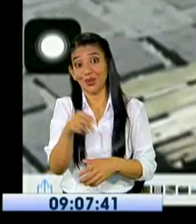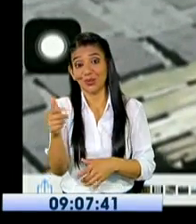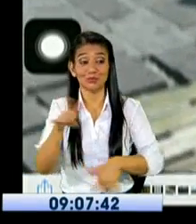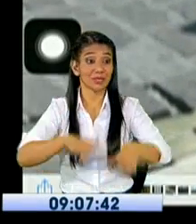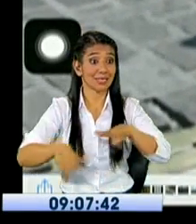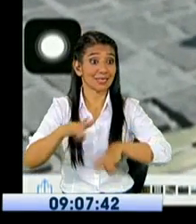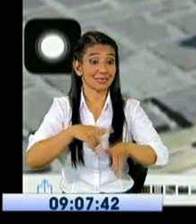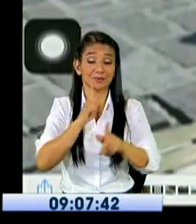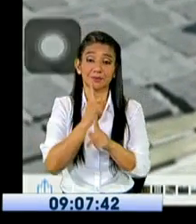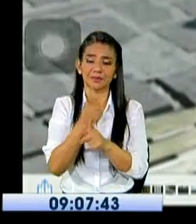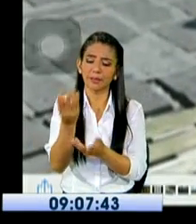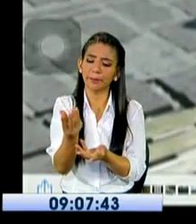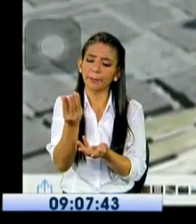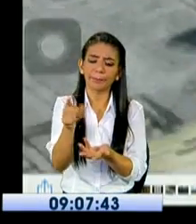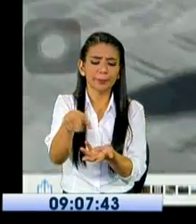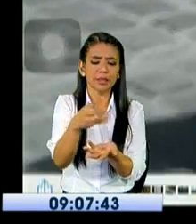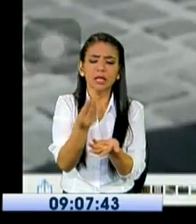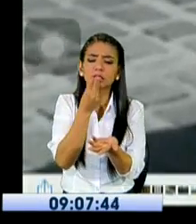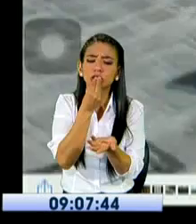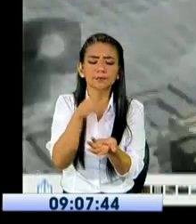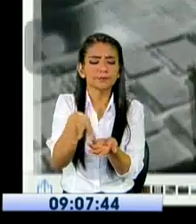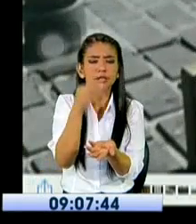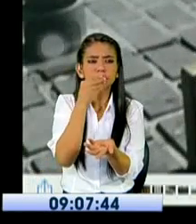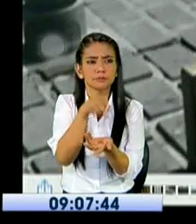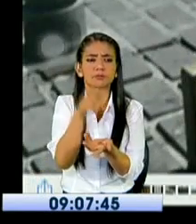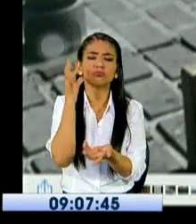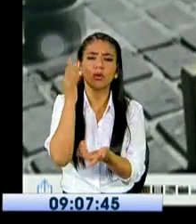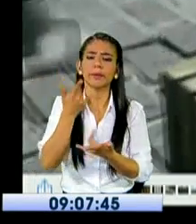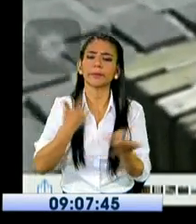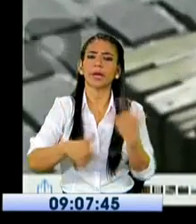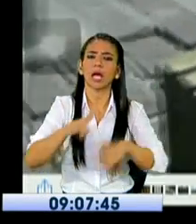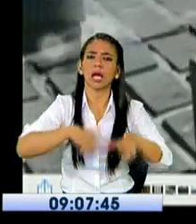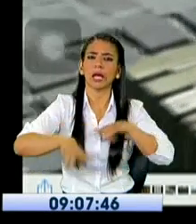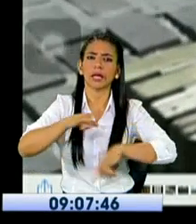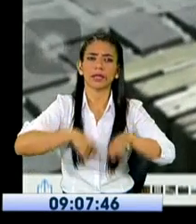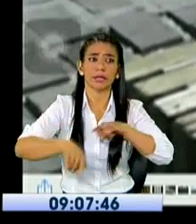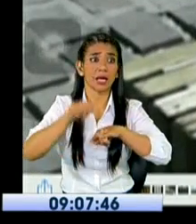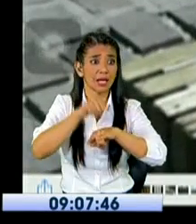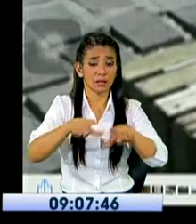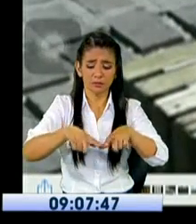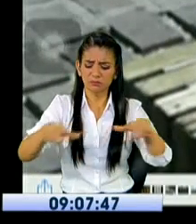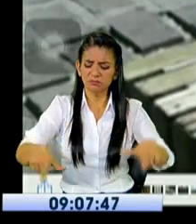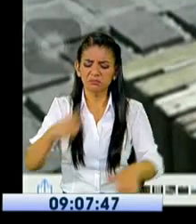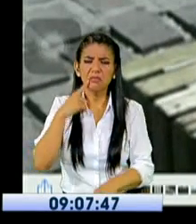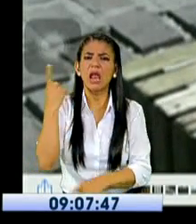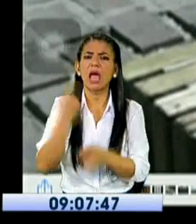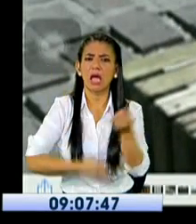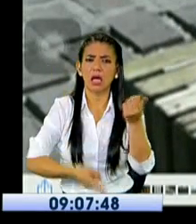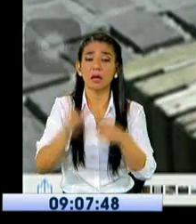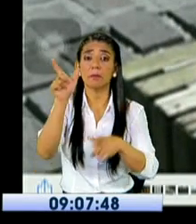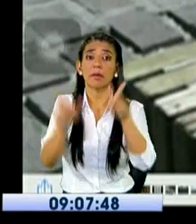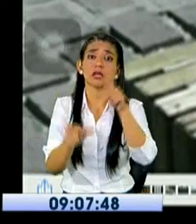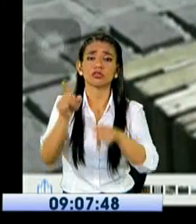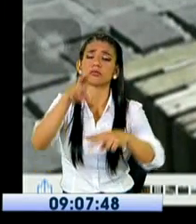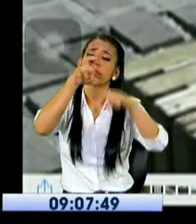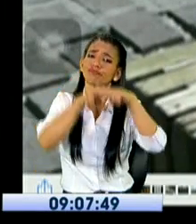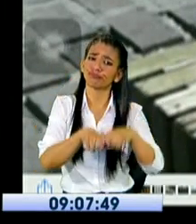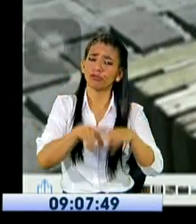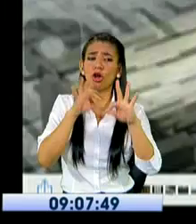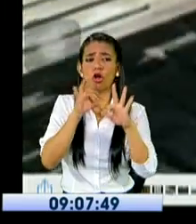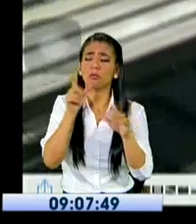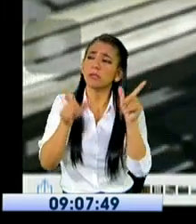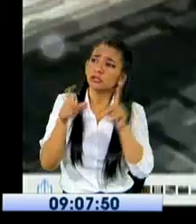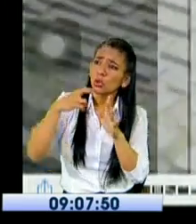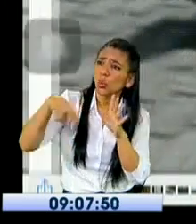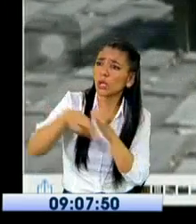Ahí están las papitas, las cascaritas y la vendedora. Cuando esto se hizo para el descanso o para la tranquilidad